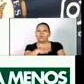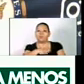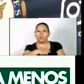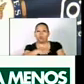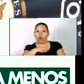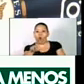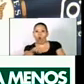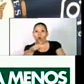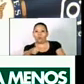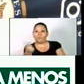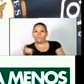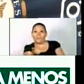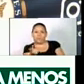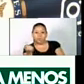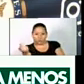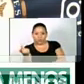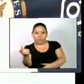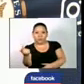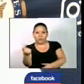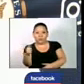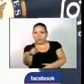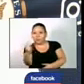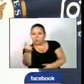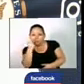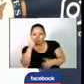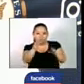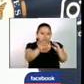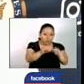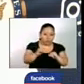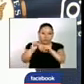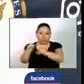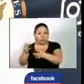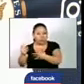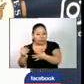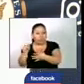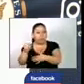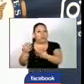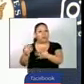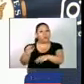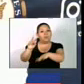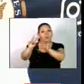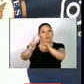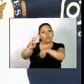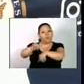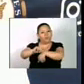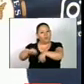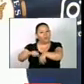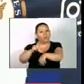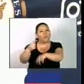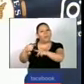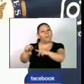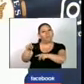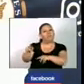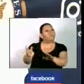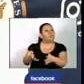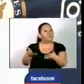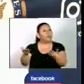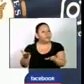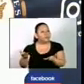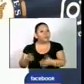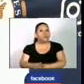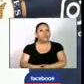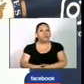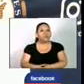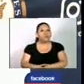para mover las personas y entre 32 horas se van a mover La única cosa la que van a hacer es